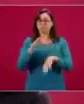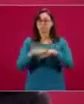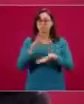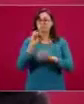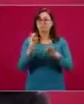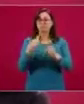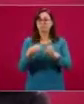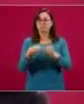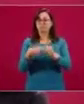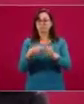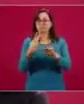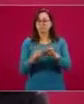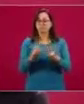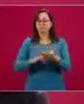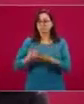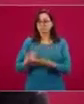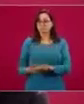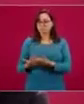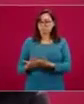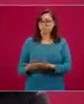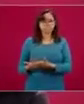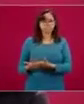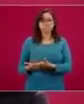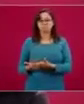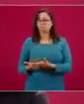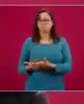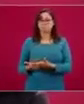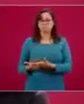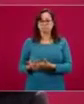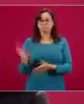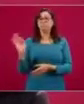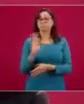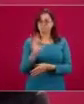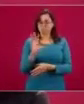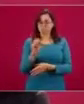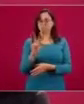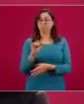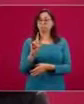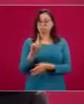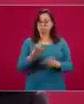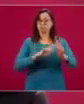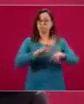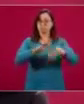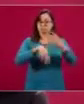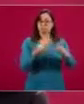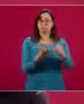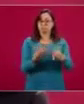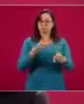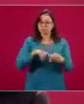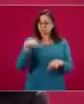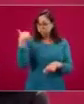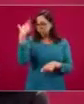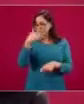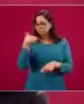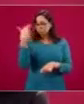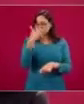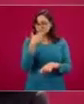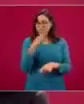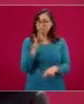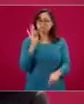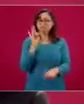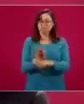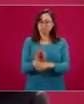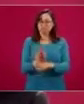enfermedad crónica, no se espere. Piense que podría tener COVID-19, vaya al hospital para que sea valorada. Esta